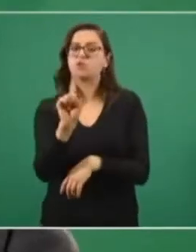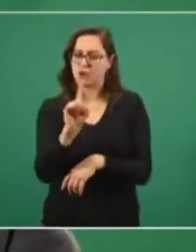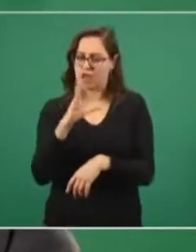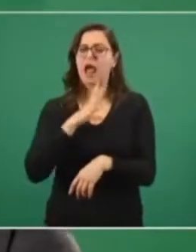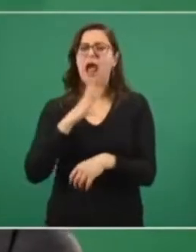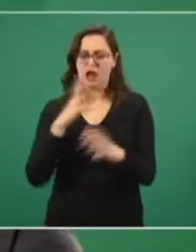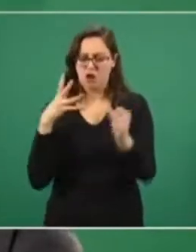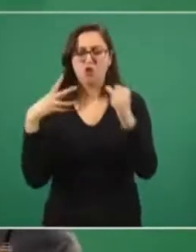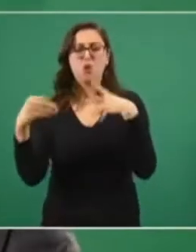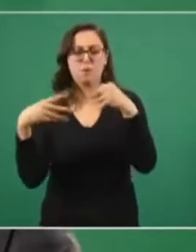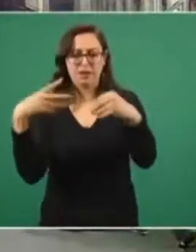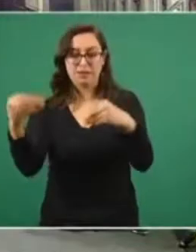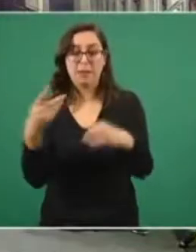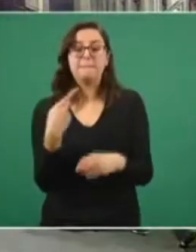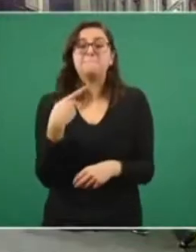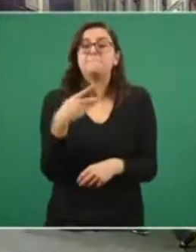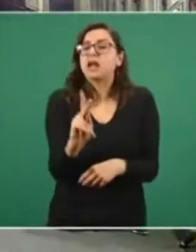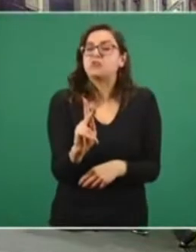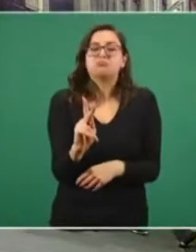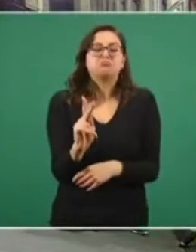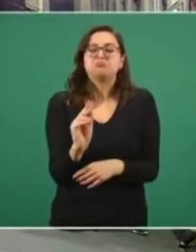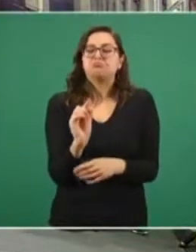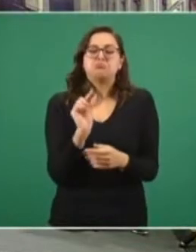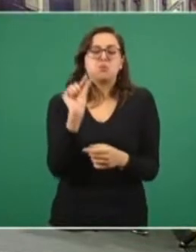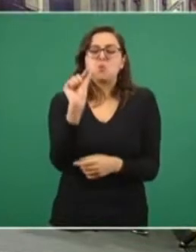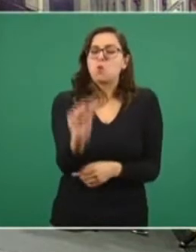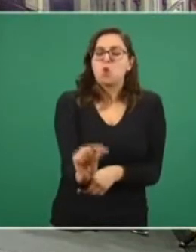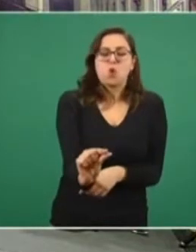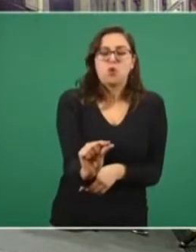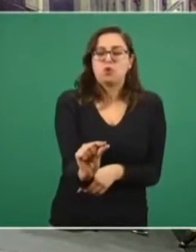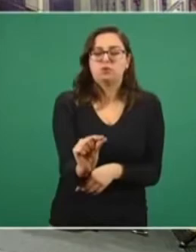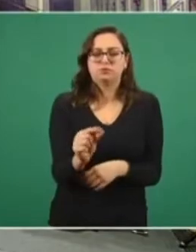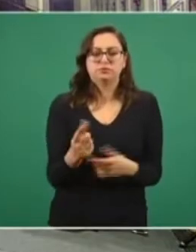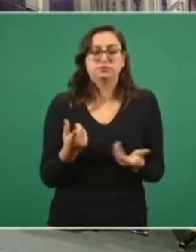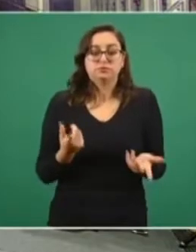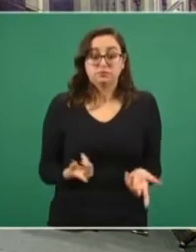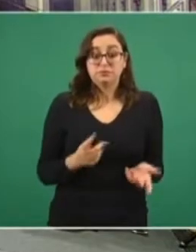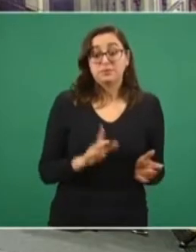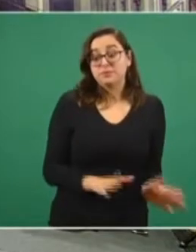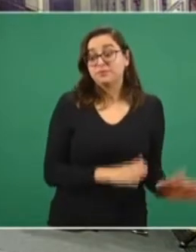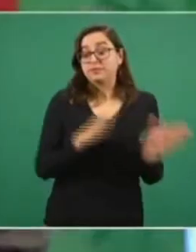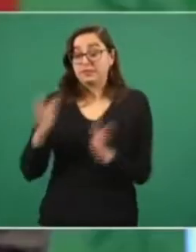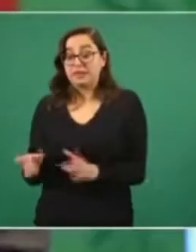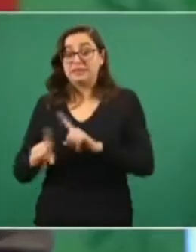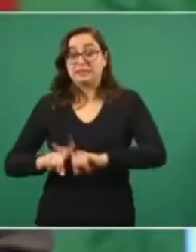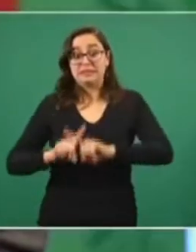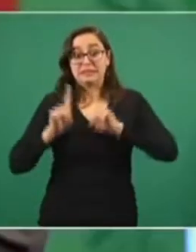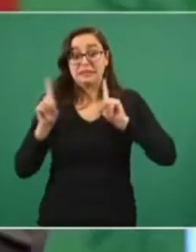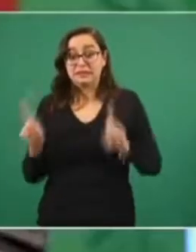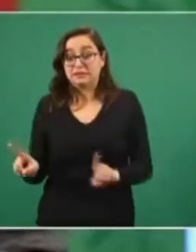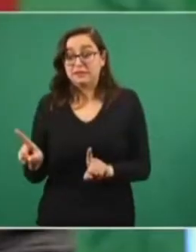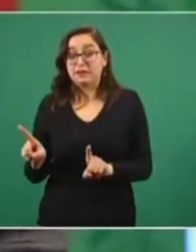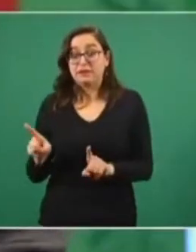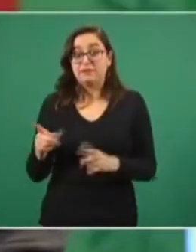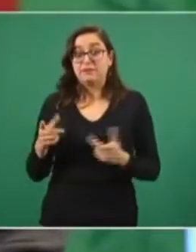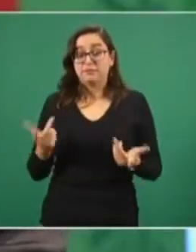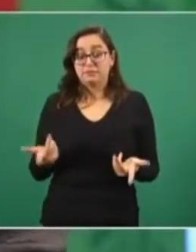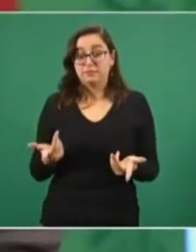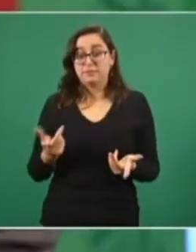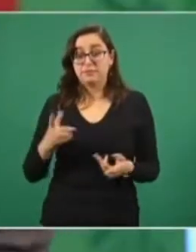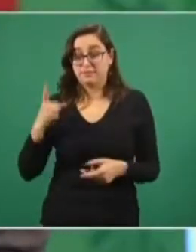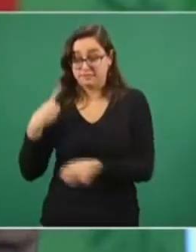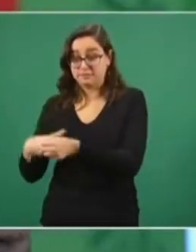son comparativamente con personas que padecen la enfermedad COVID-19 de menor importancia